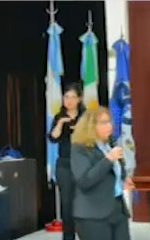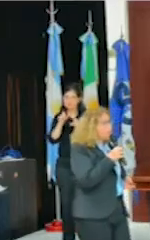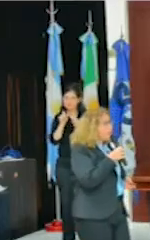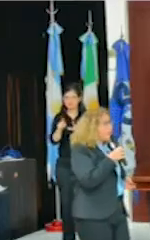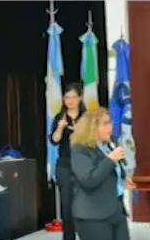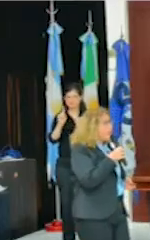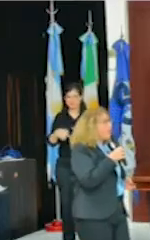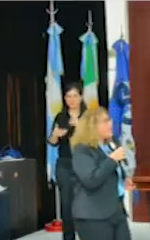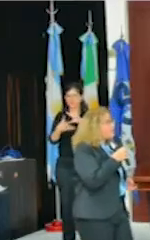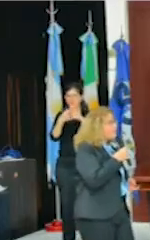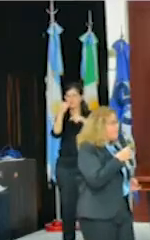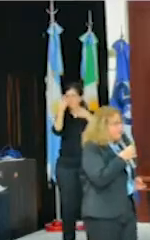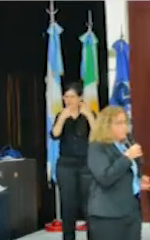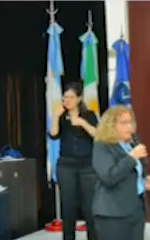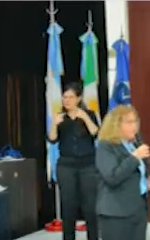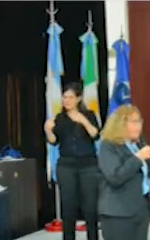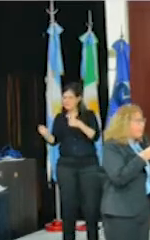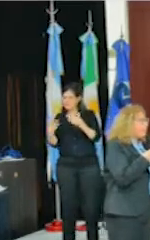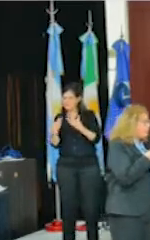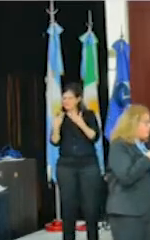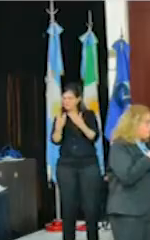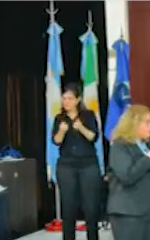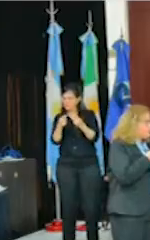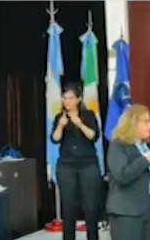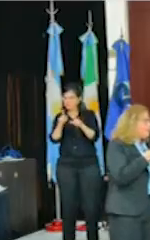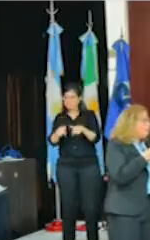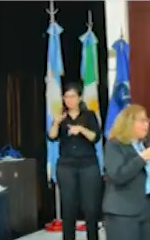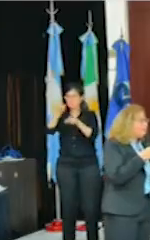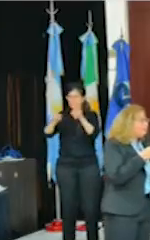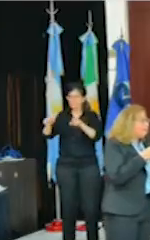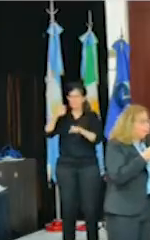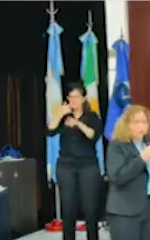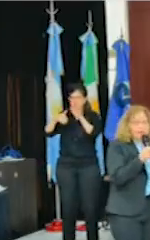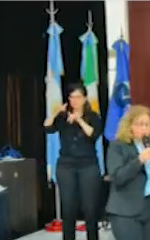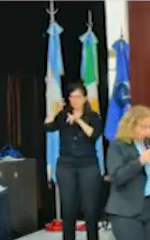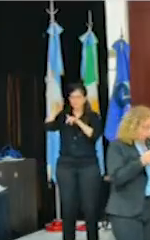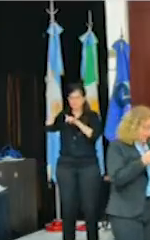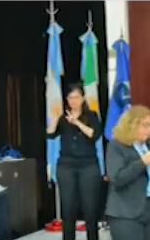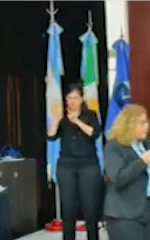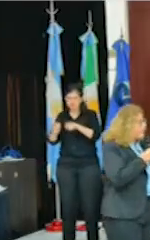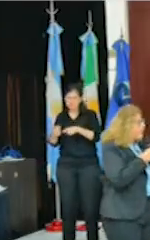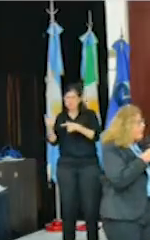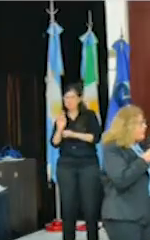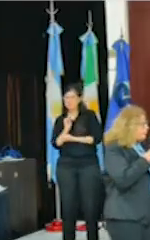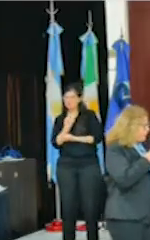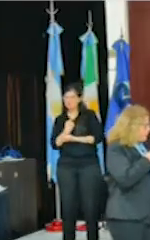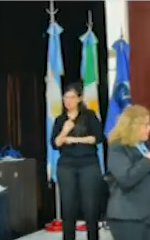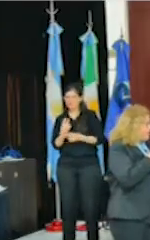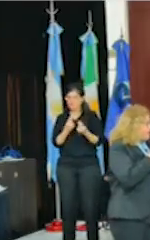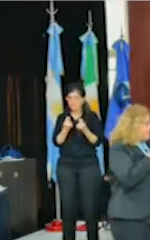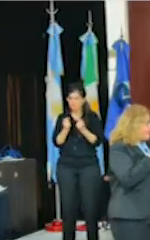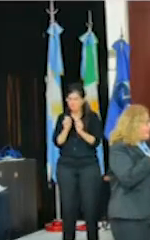dispositivos de abordaje que permiten el empoderamiento de las personas mayores para intentar mejorar la autonomía y la calidad de